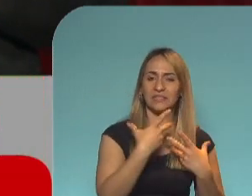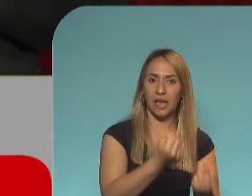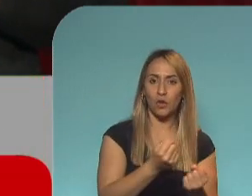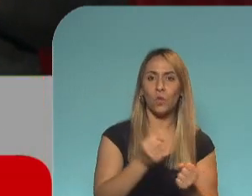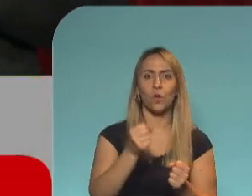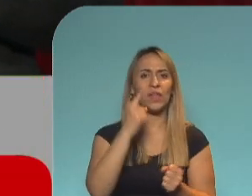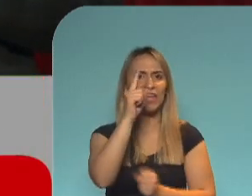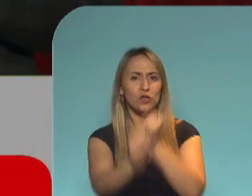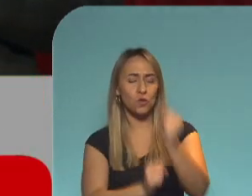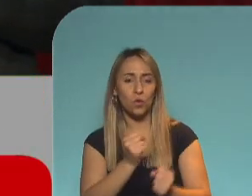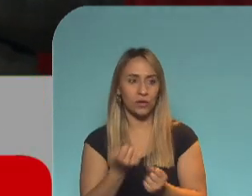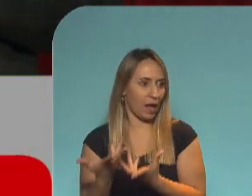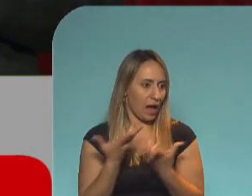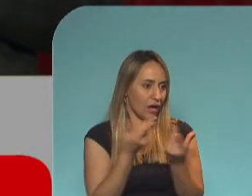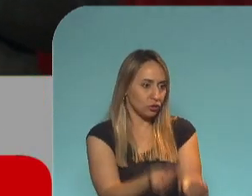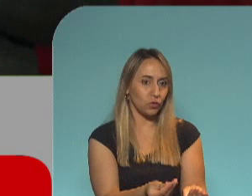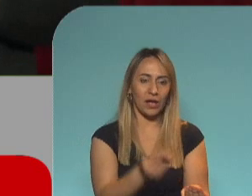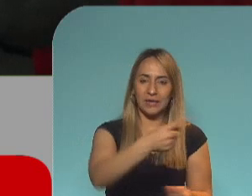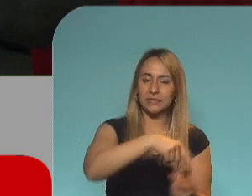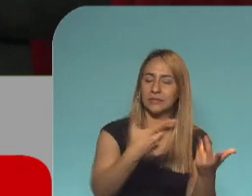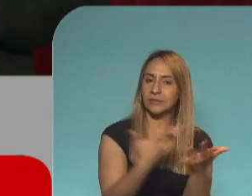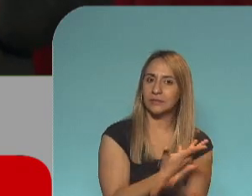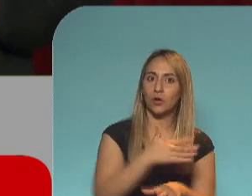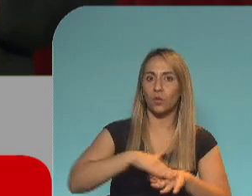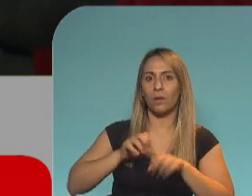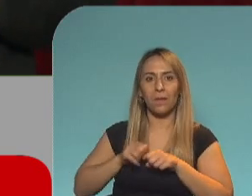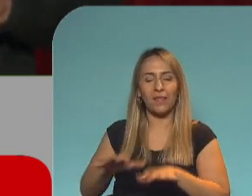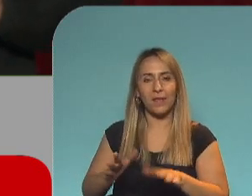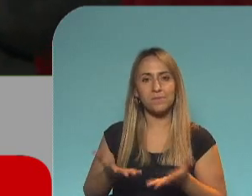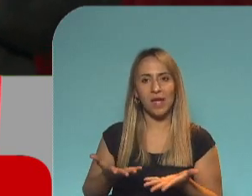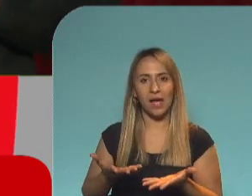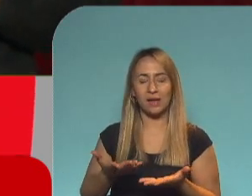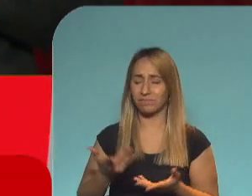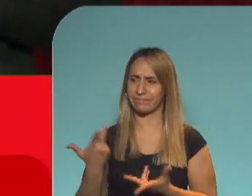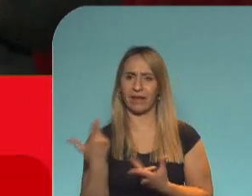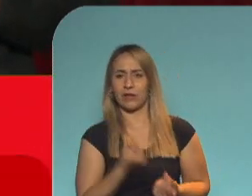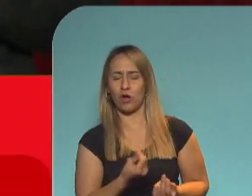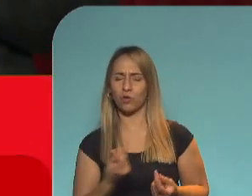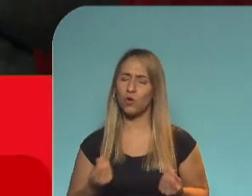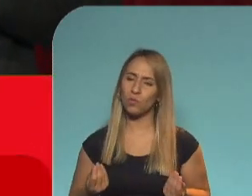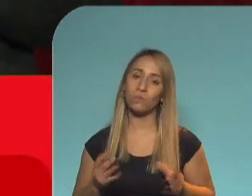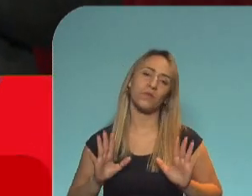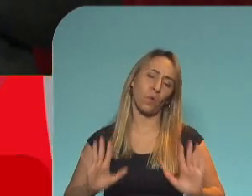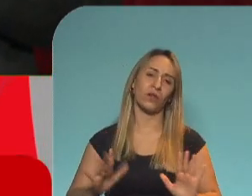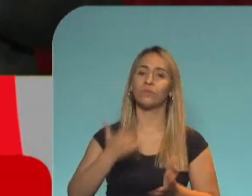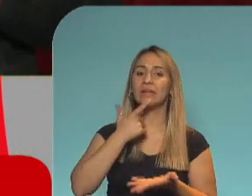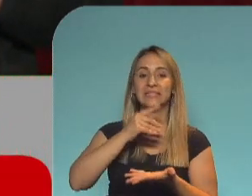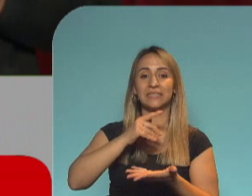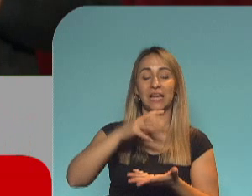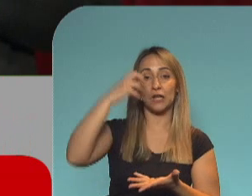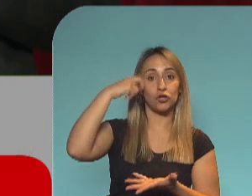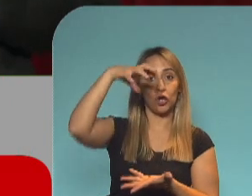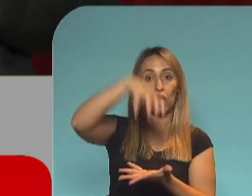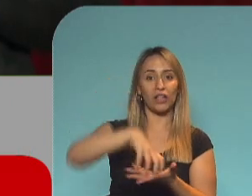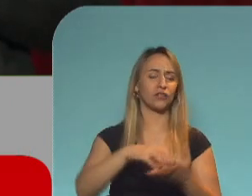ayudar a los que más sufrieron en esta pandemia. Pero bueno, esto es lo que ocurrió en el Congreso, este es el debate que se